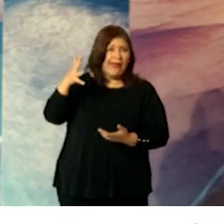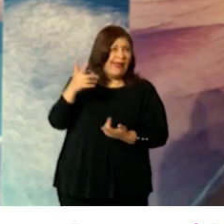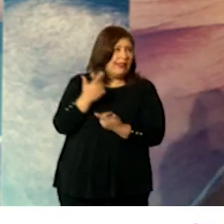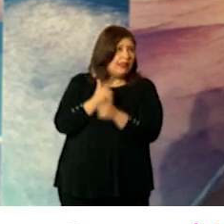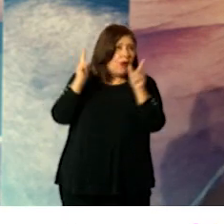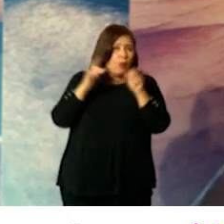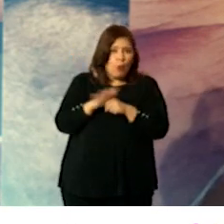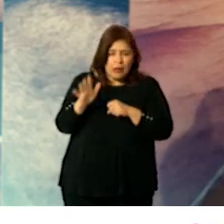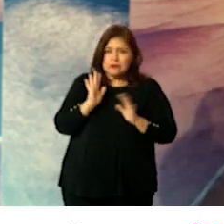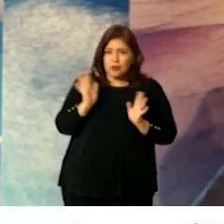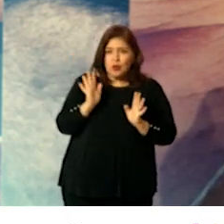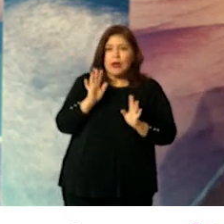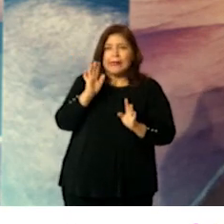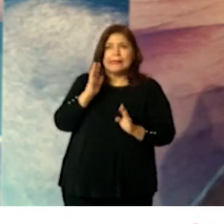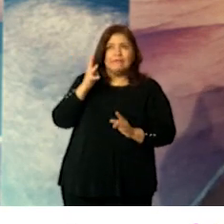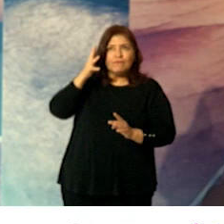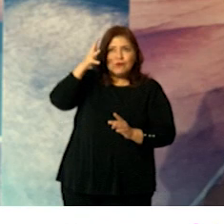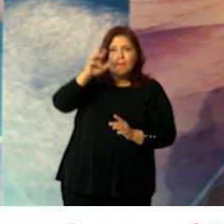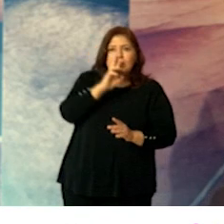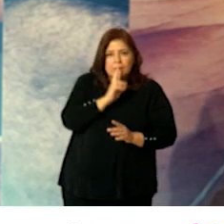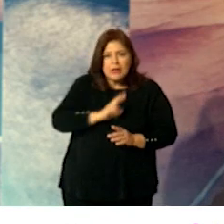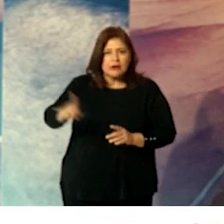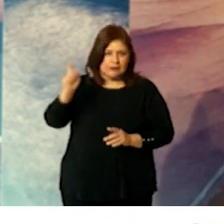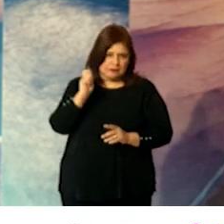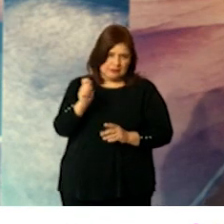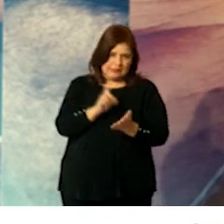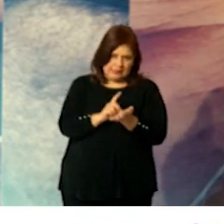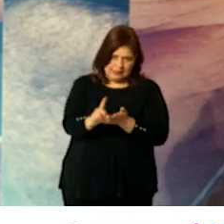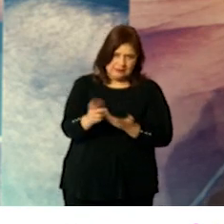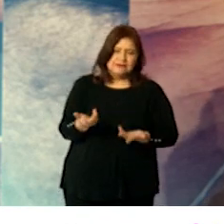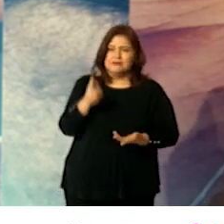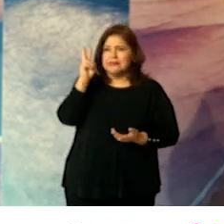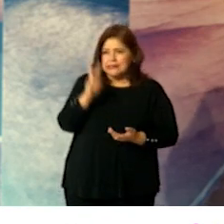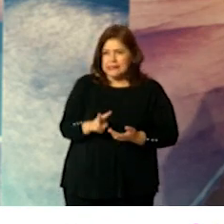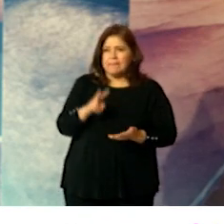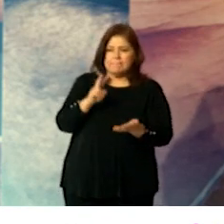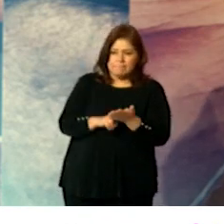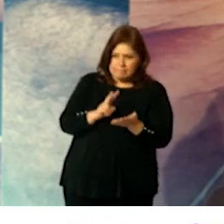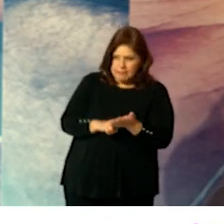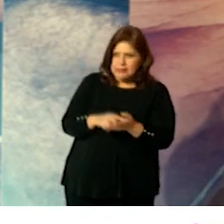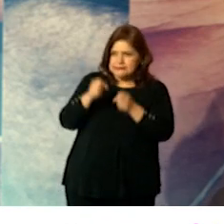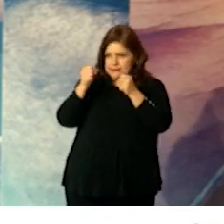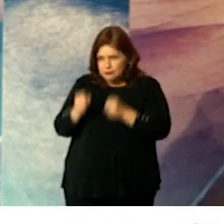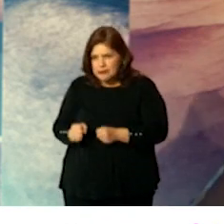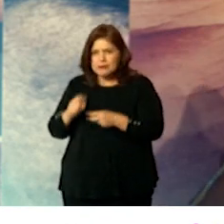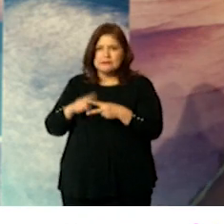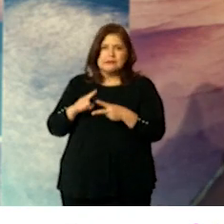el derecho a un mejor futuro. Un futuro de derechos, de garantías, de